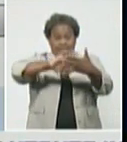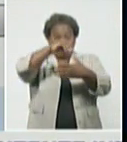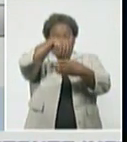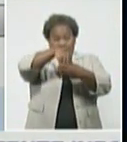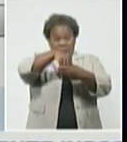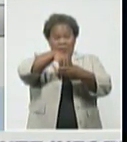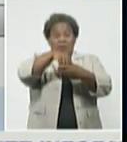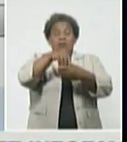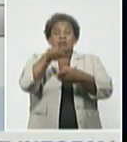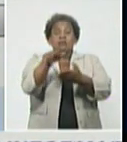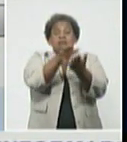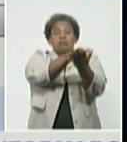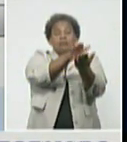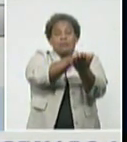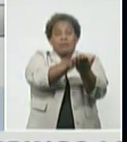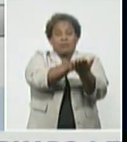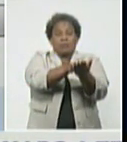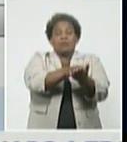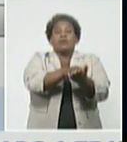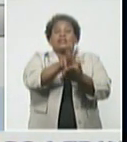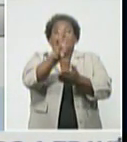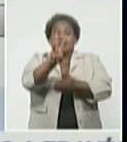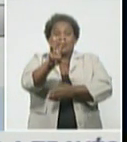se acumulan